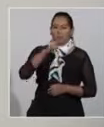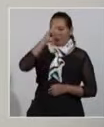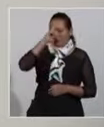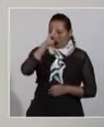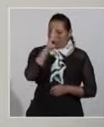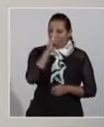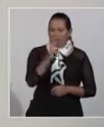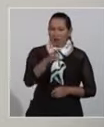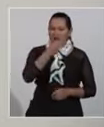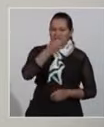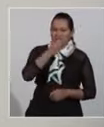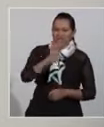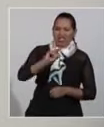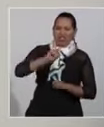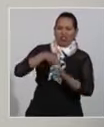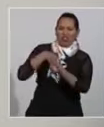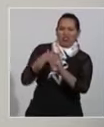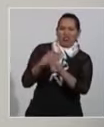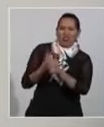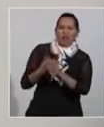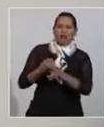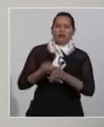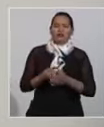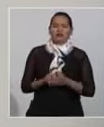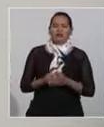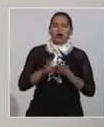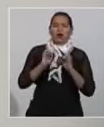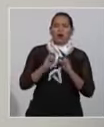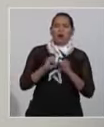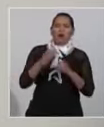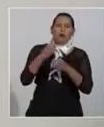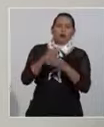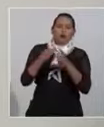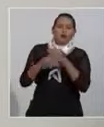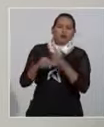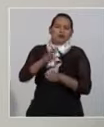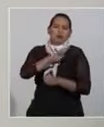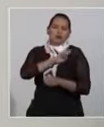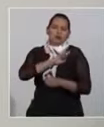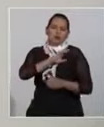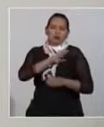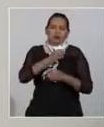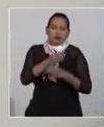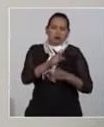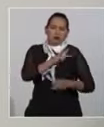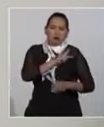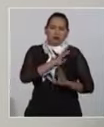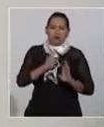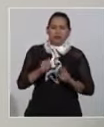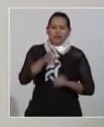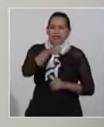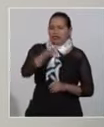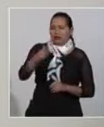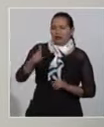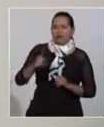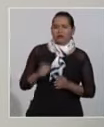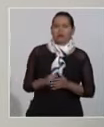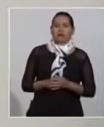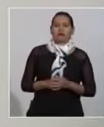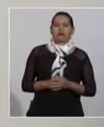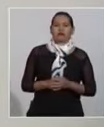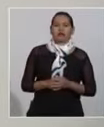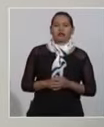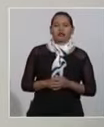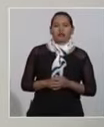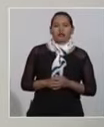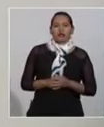como agresiones o alusiones a la vida privada de la y los contendientes. Durante su exposición, los